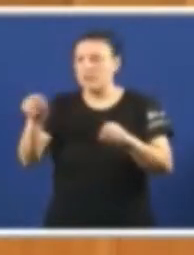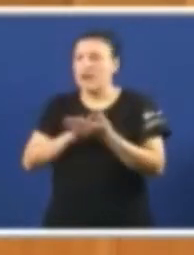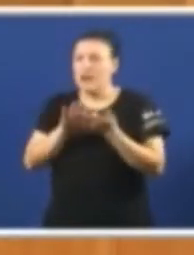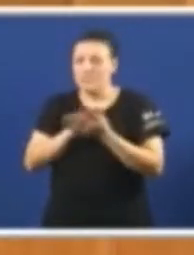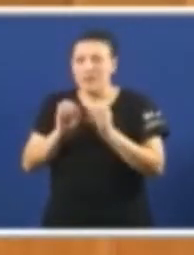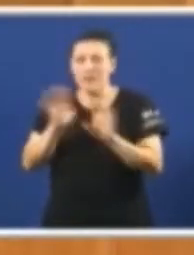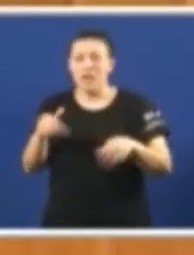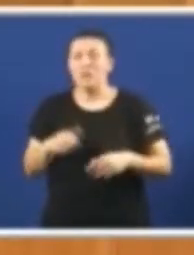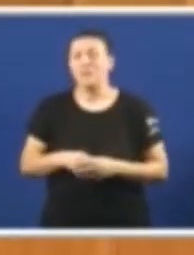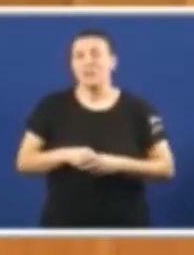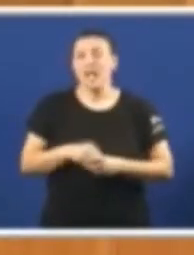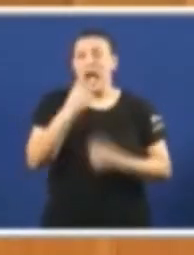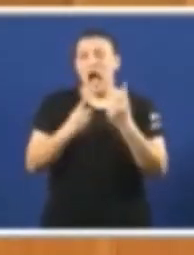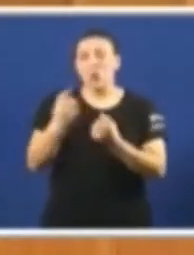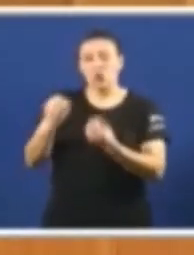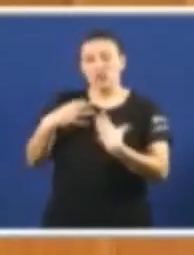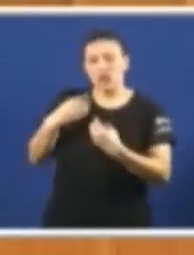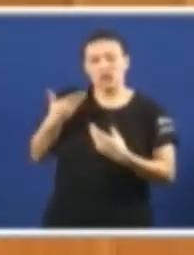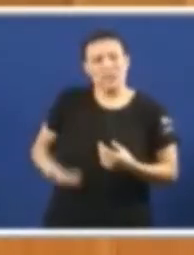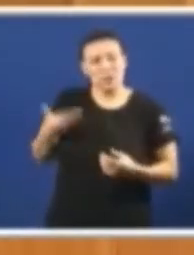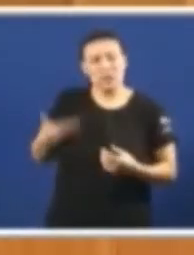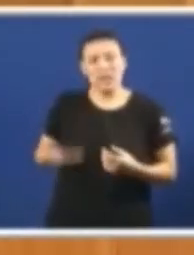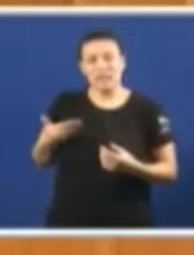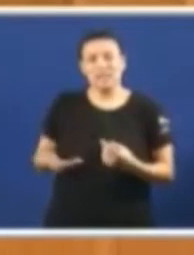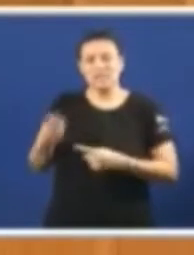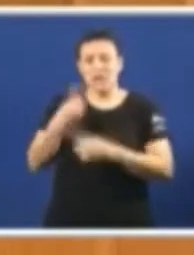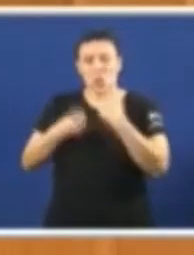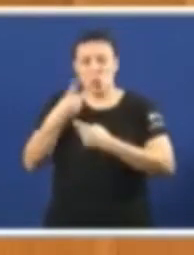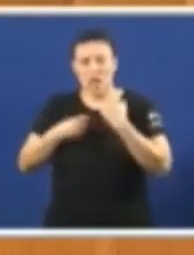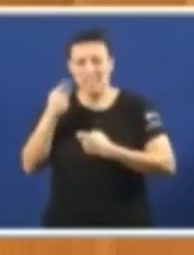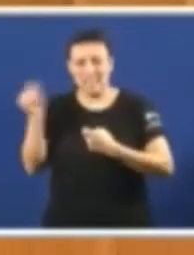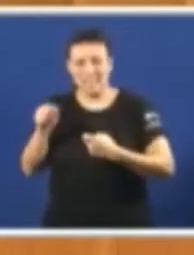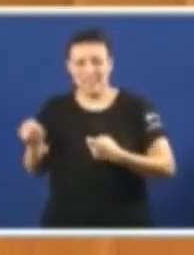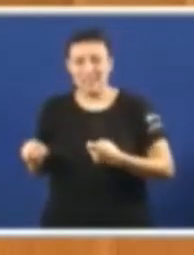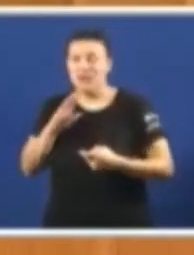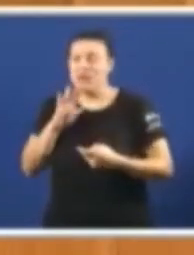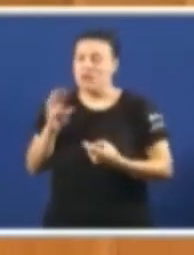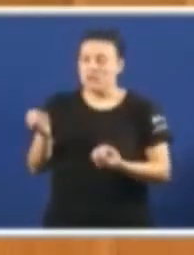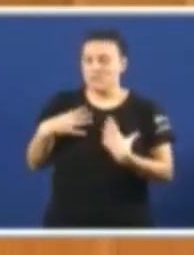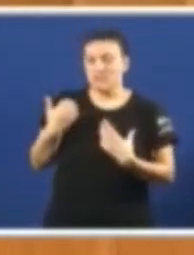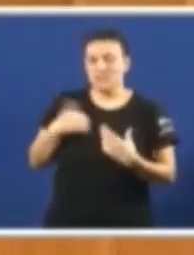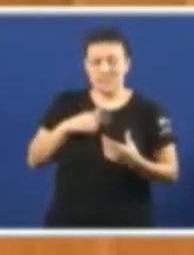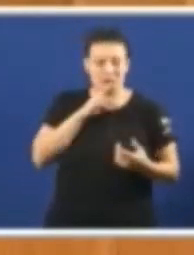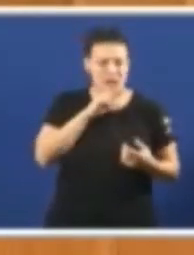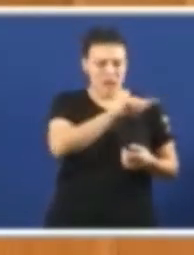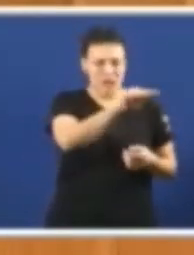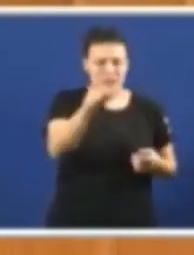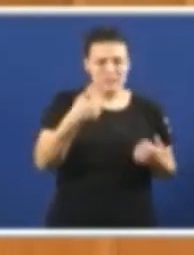Alguns datos que nos parecen moi significativos que deixa esta enquisa que tamén se mencionaron pero que me parece